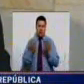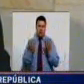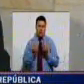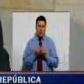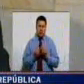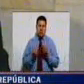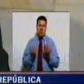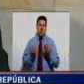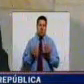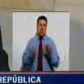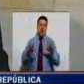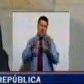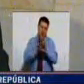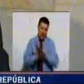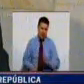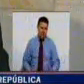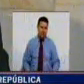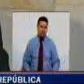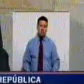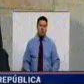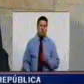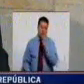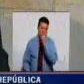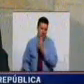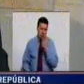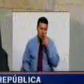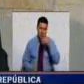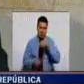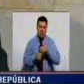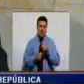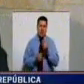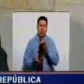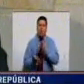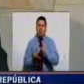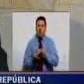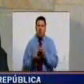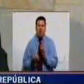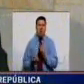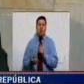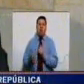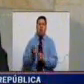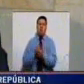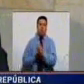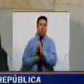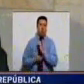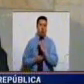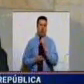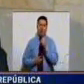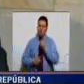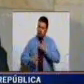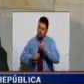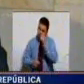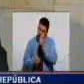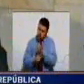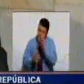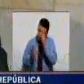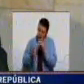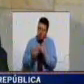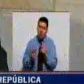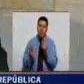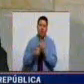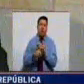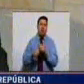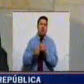beneficio propio, engaño, incumplimiento de deberes fiduciarios, violación del principio de buena fe,